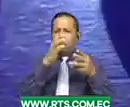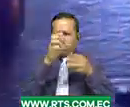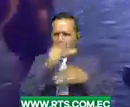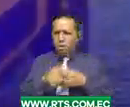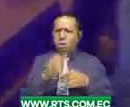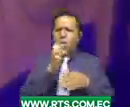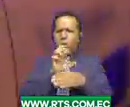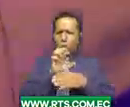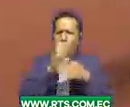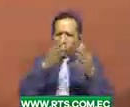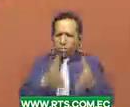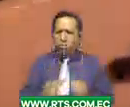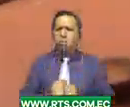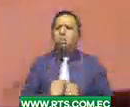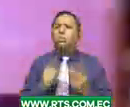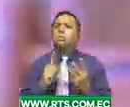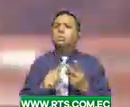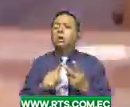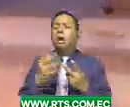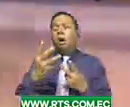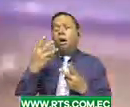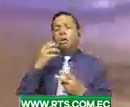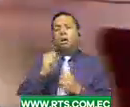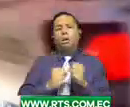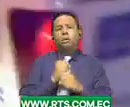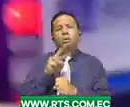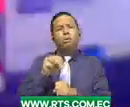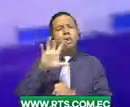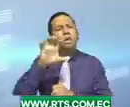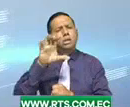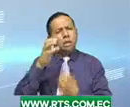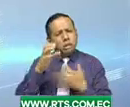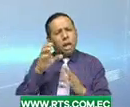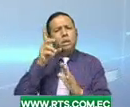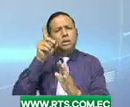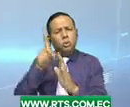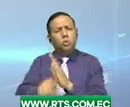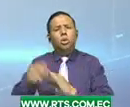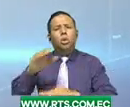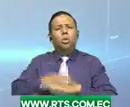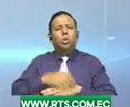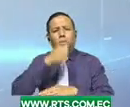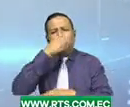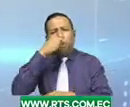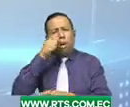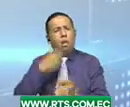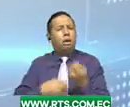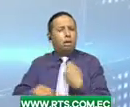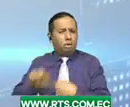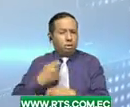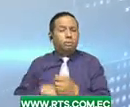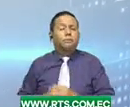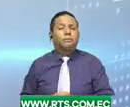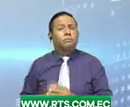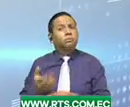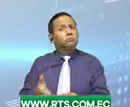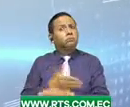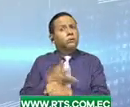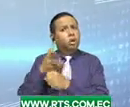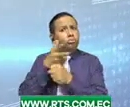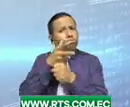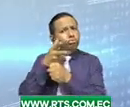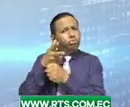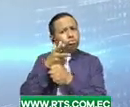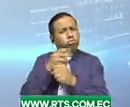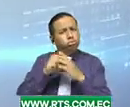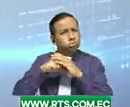Sí registra un antecedente en el 2015 por tráfico de sustancias sujetas a fiscalización. Un video viralizado mostraría lo